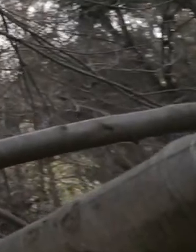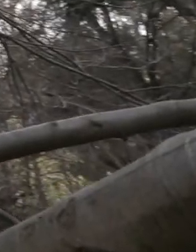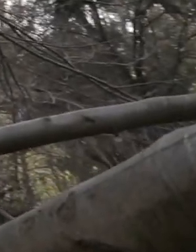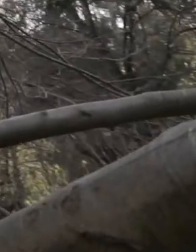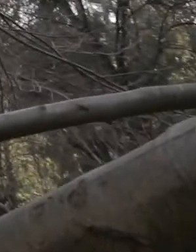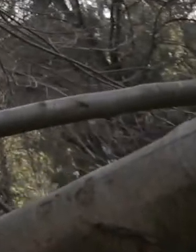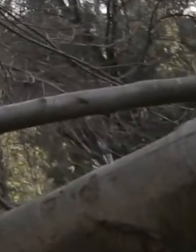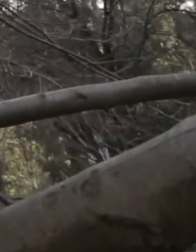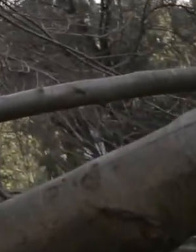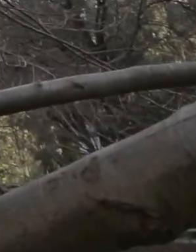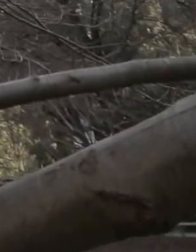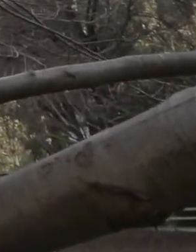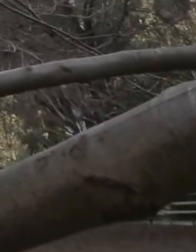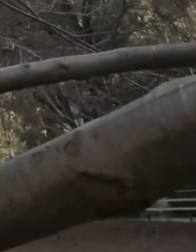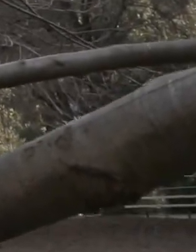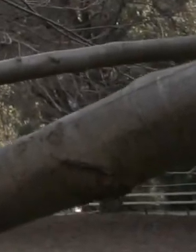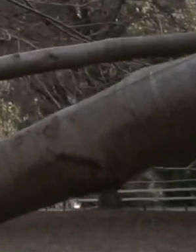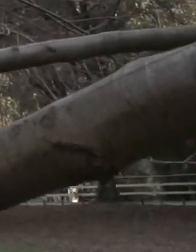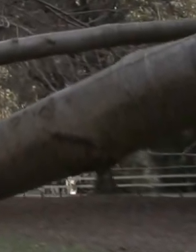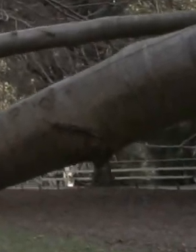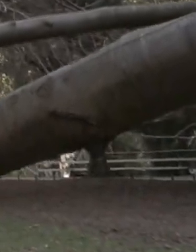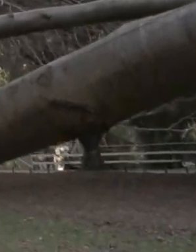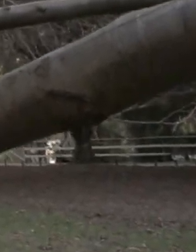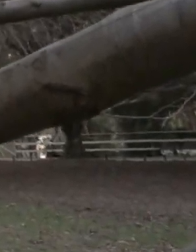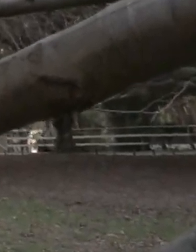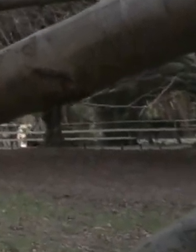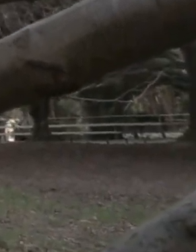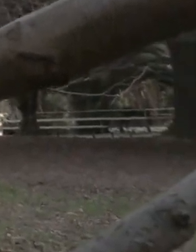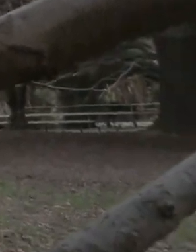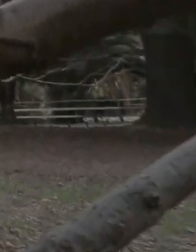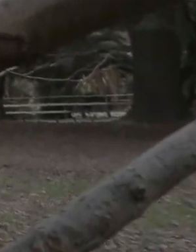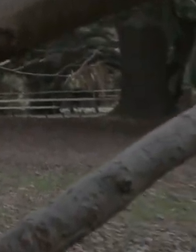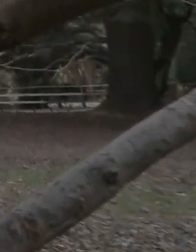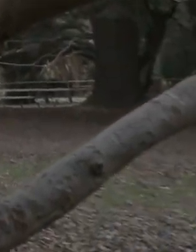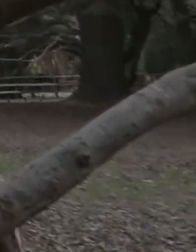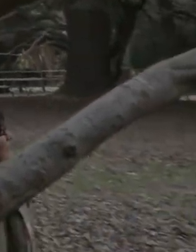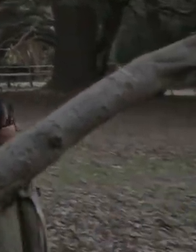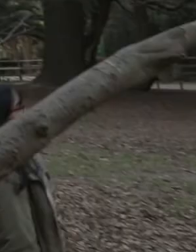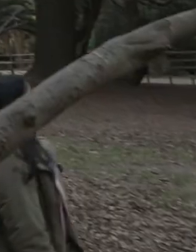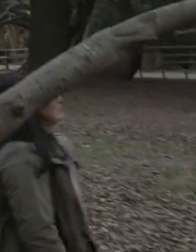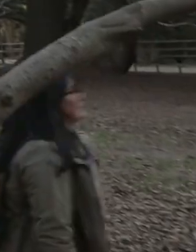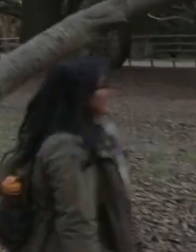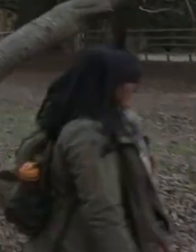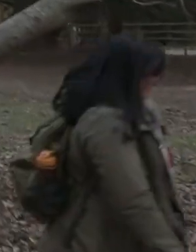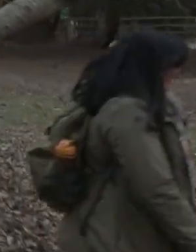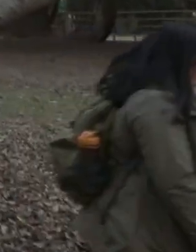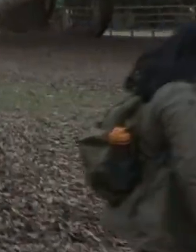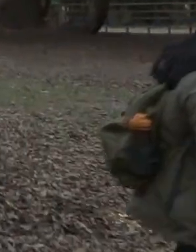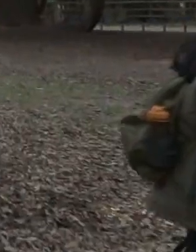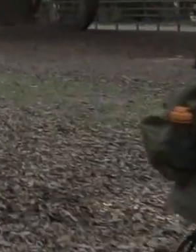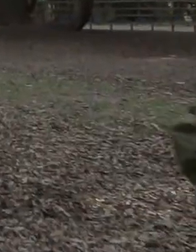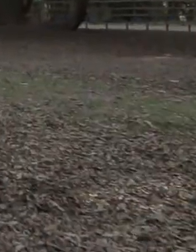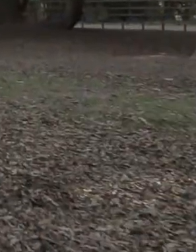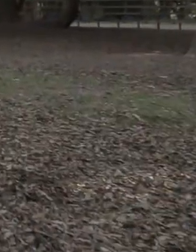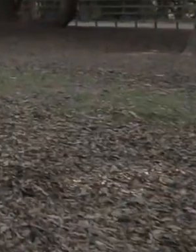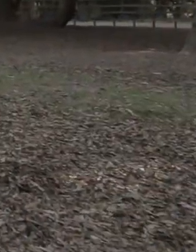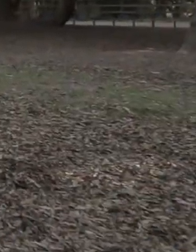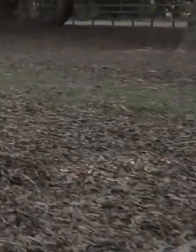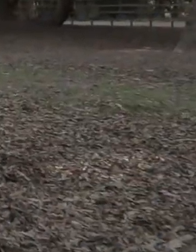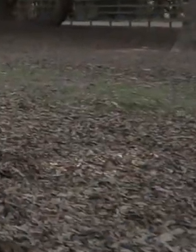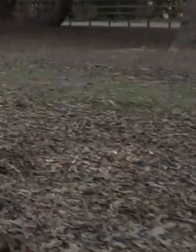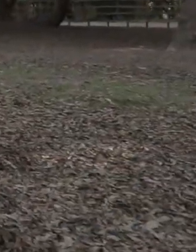Salvador, ¿te quieres subir? ¿Quieres subir al árbol? No. Bueno, está bien. Está bien, podemos